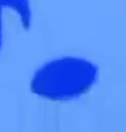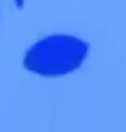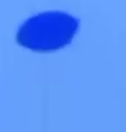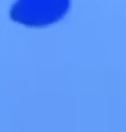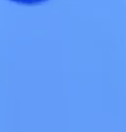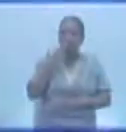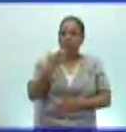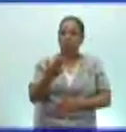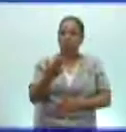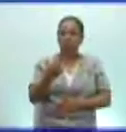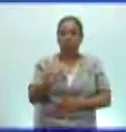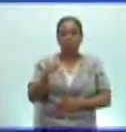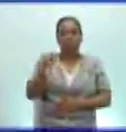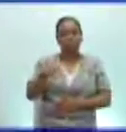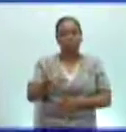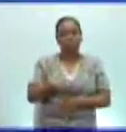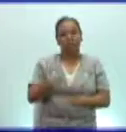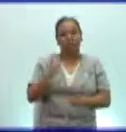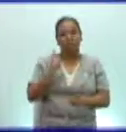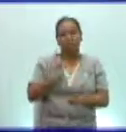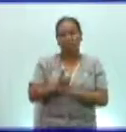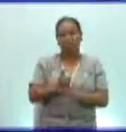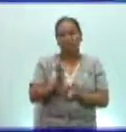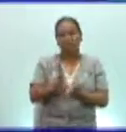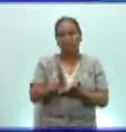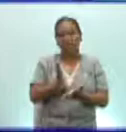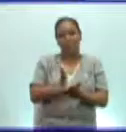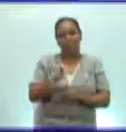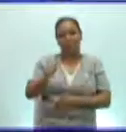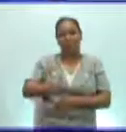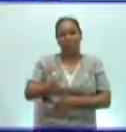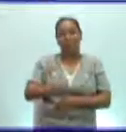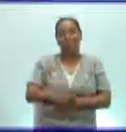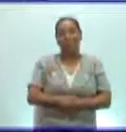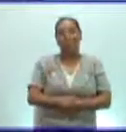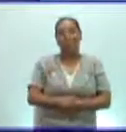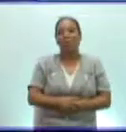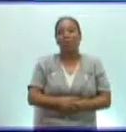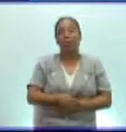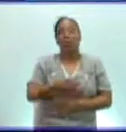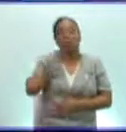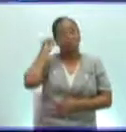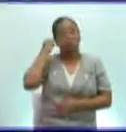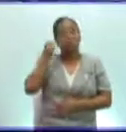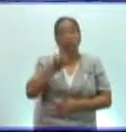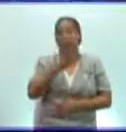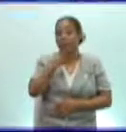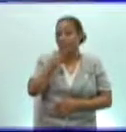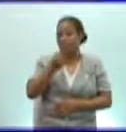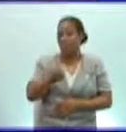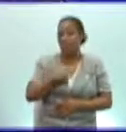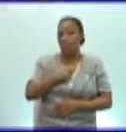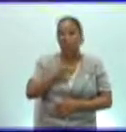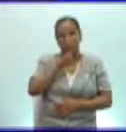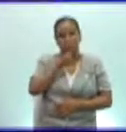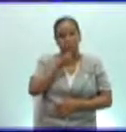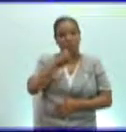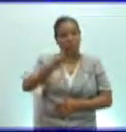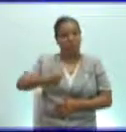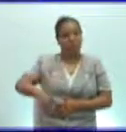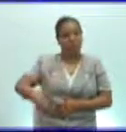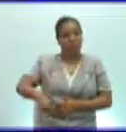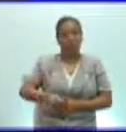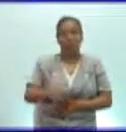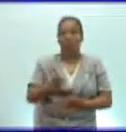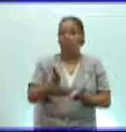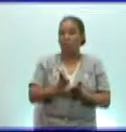Bueno, hasta aquí el encuentro de hoy. Yo pienso que le haya sido provechoso. Recuerden que estas clases, que son de muy poco